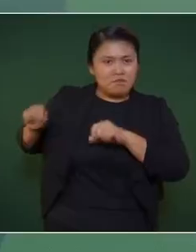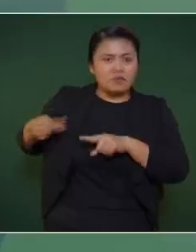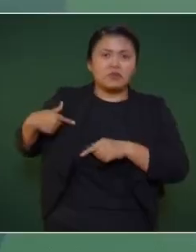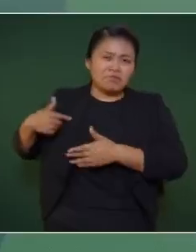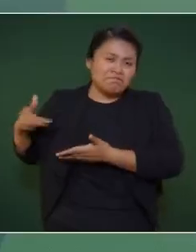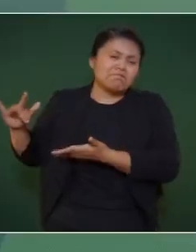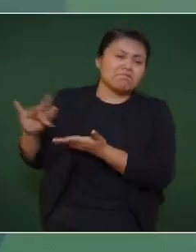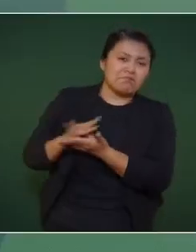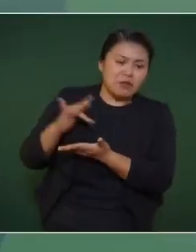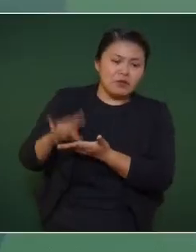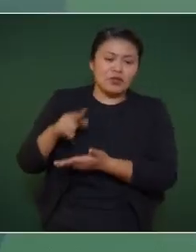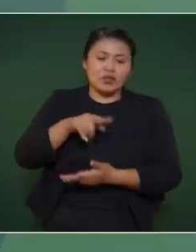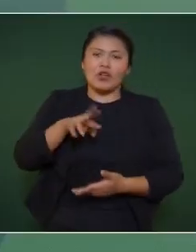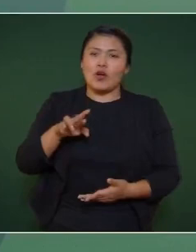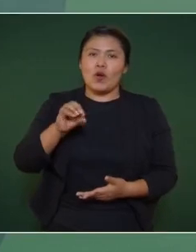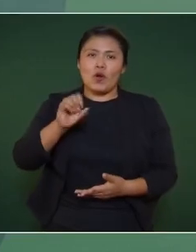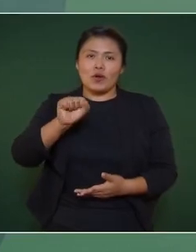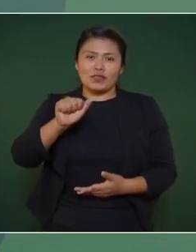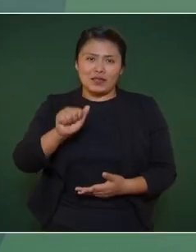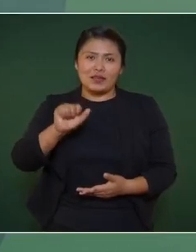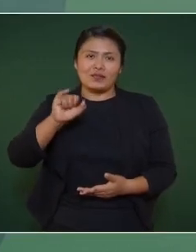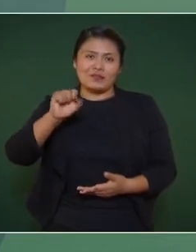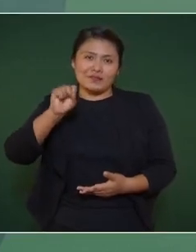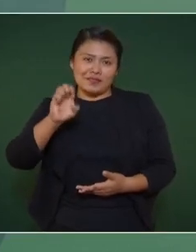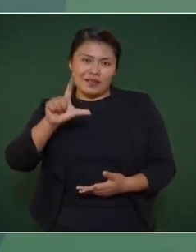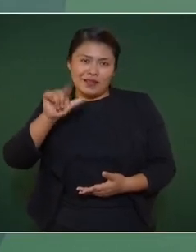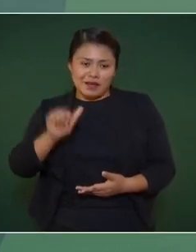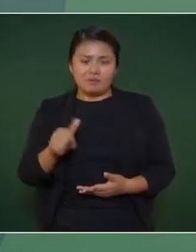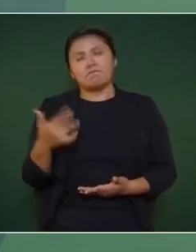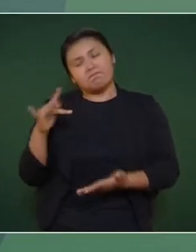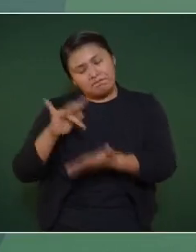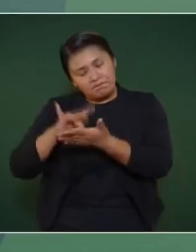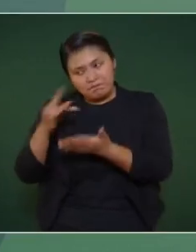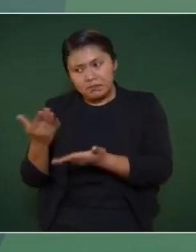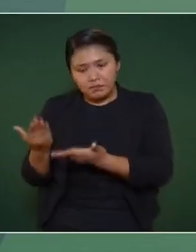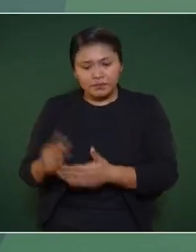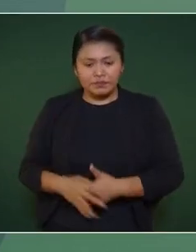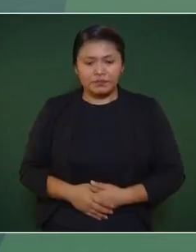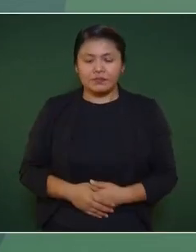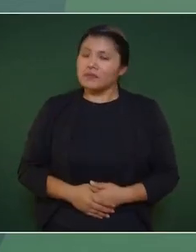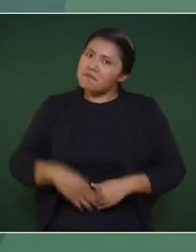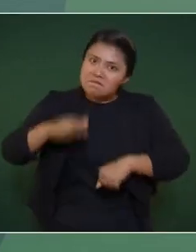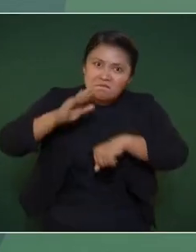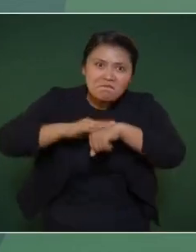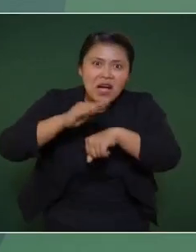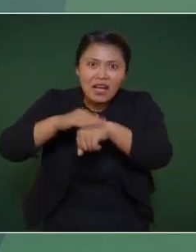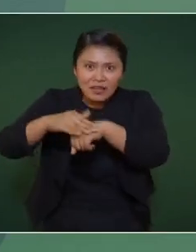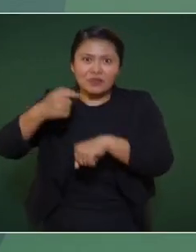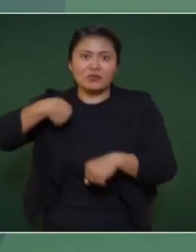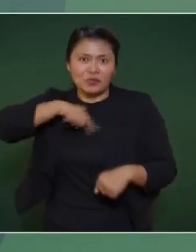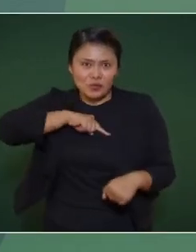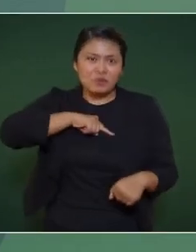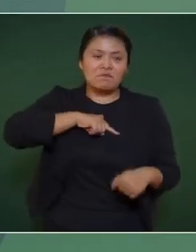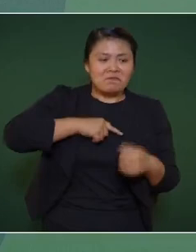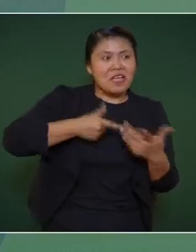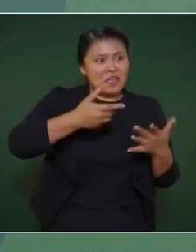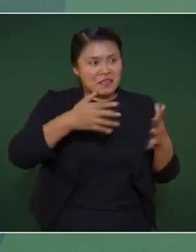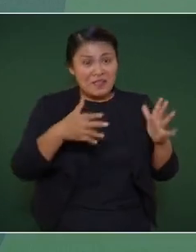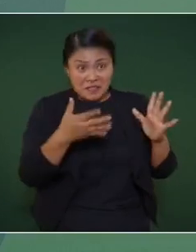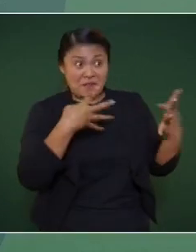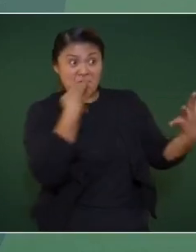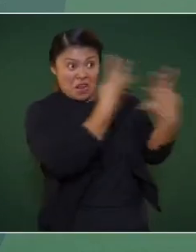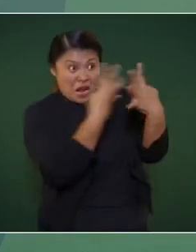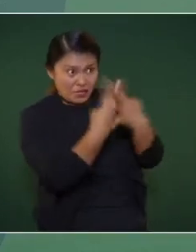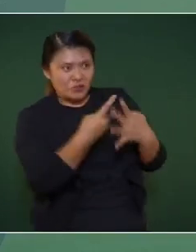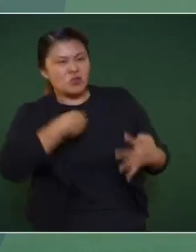como Rosa Isela. Gracias, presidente. Y va a haber más ahorros de esos reclusorios. Sí,